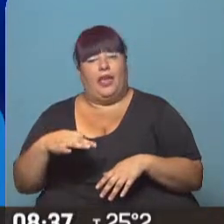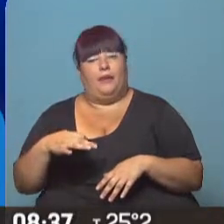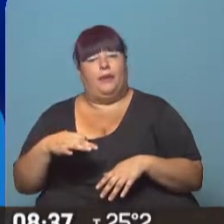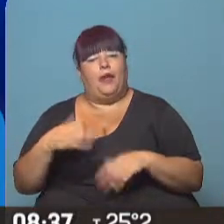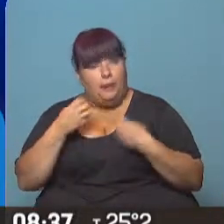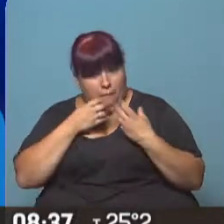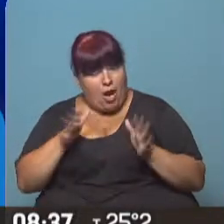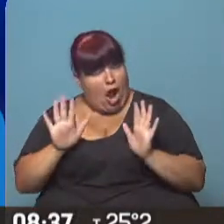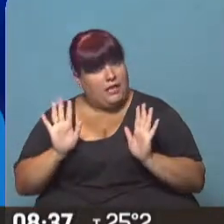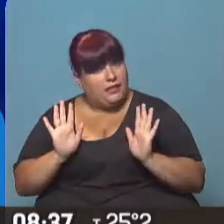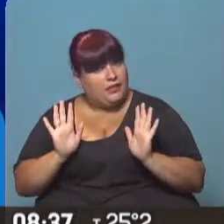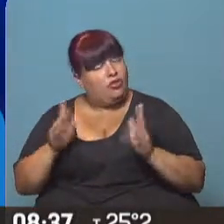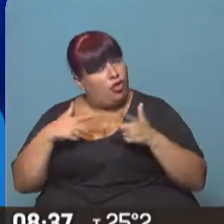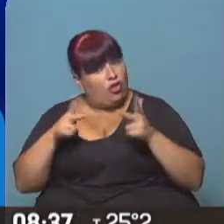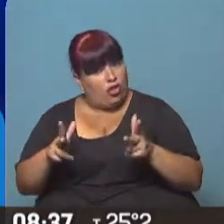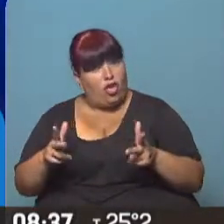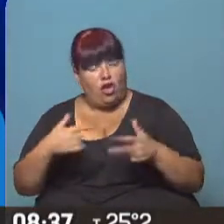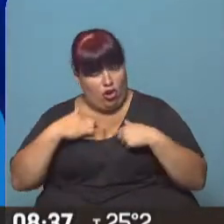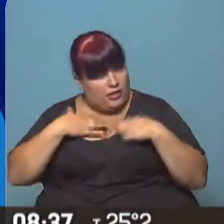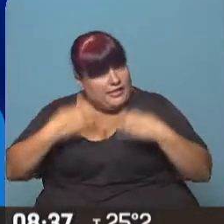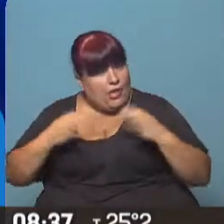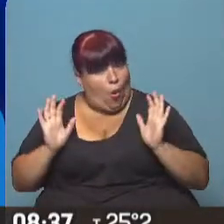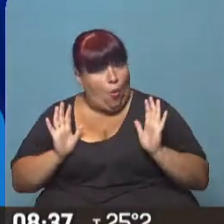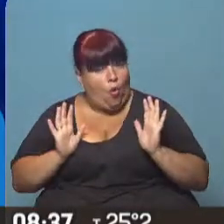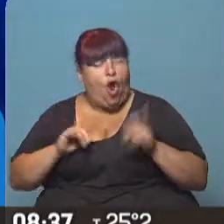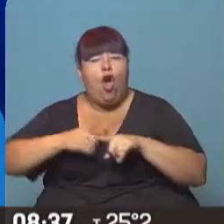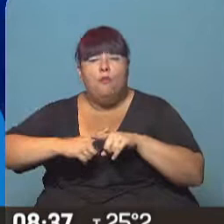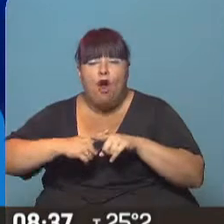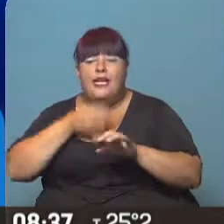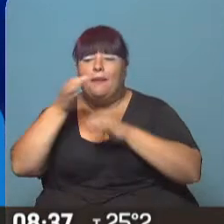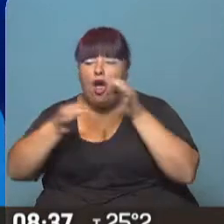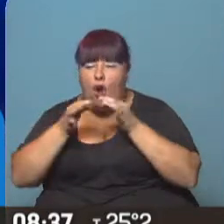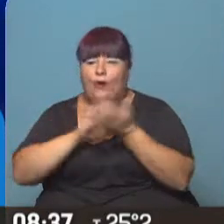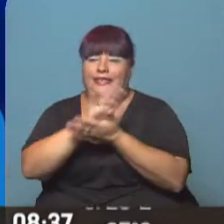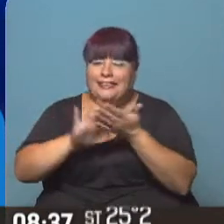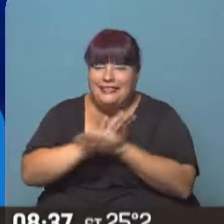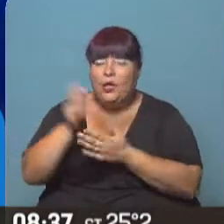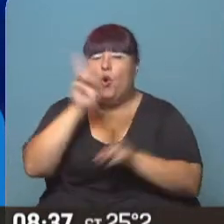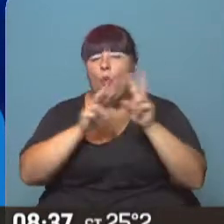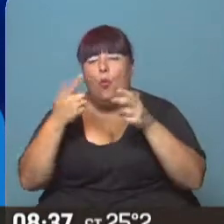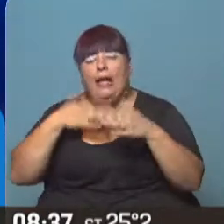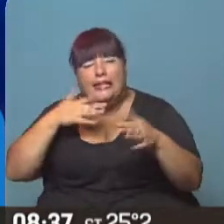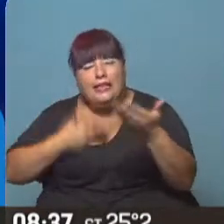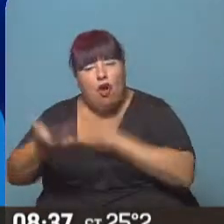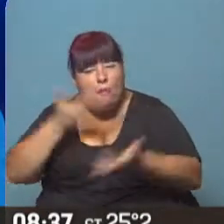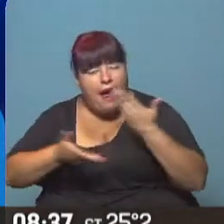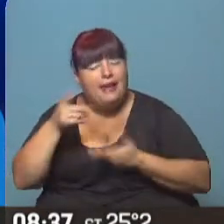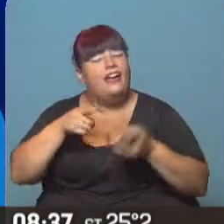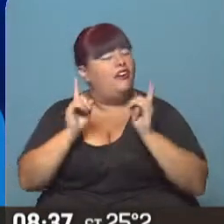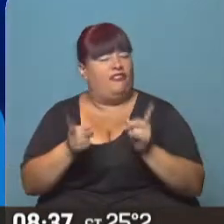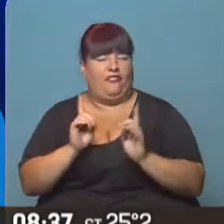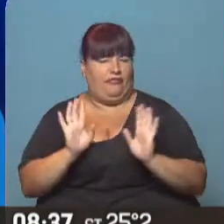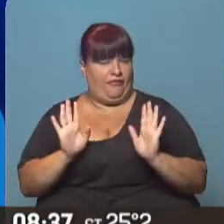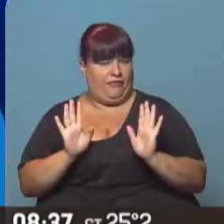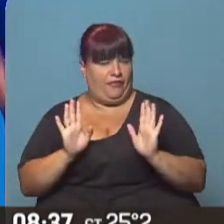buena hora que sea así, esto yo lo digo por convicción, la política de diálogo, de búsqueda de entendimiento, va a seguir